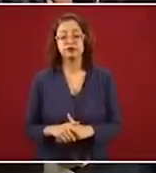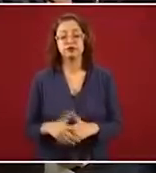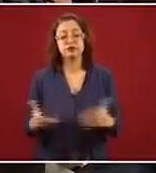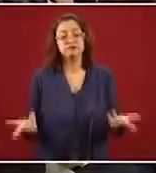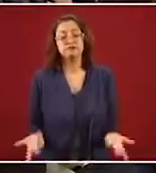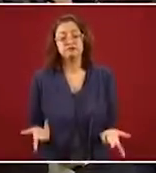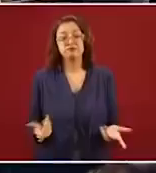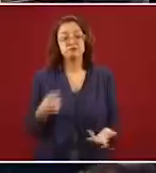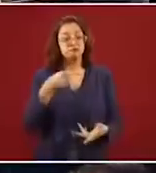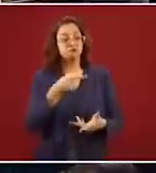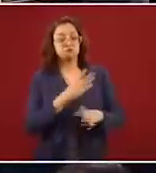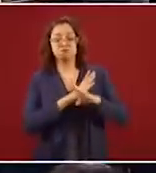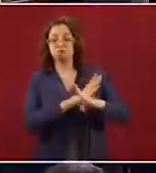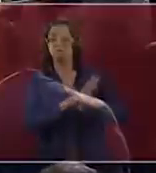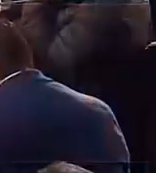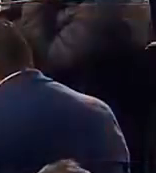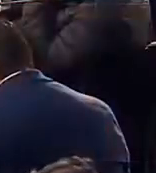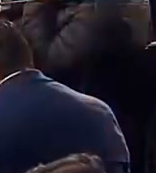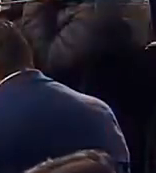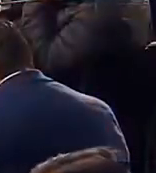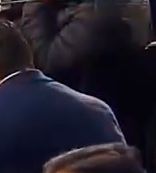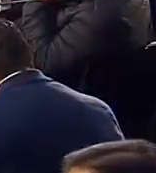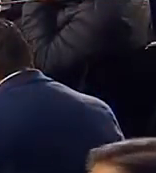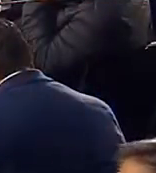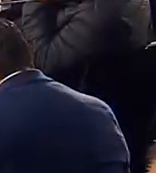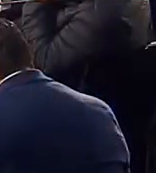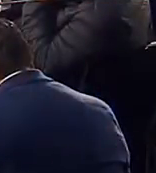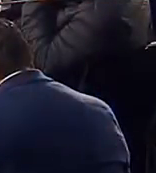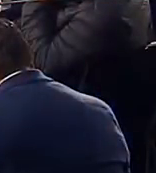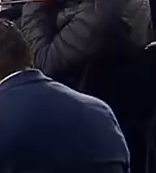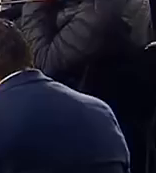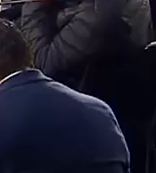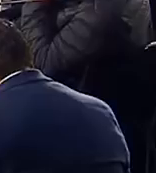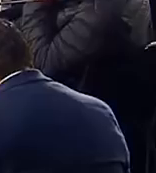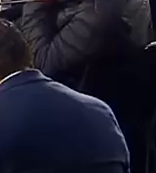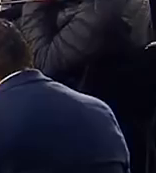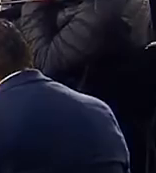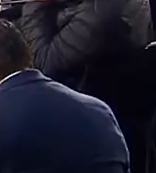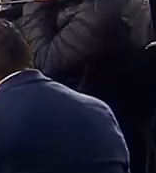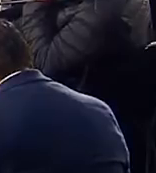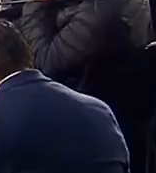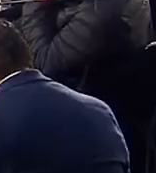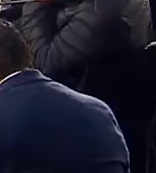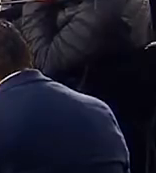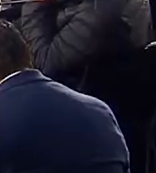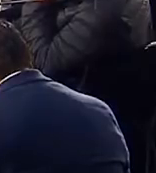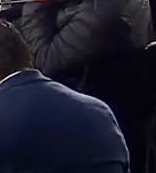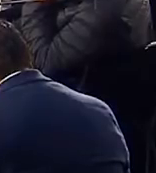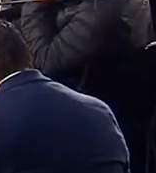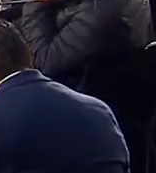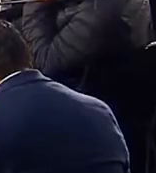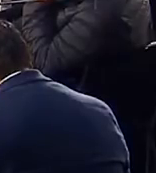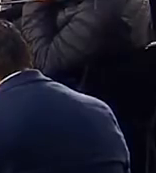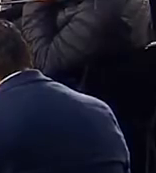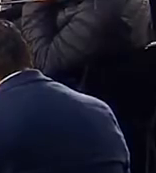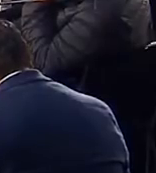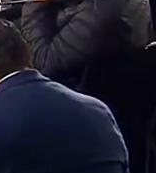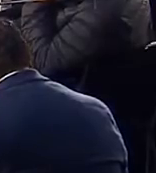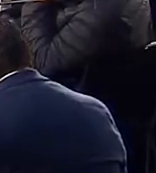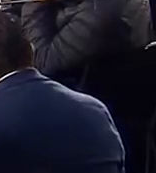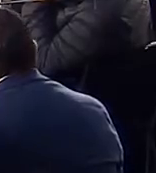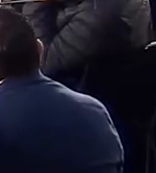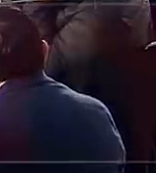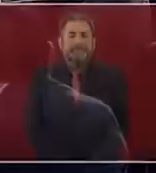y bueno, están impidiendo, porque también ellos son importadores, quiero decirle, se publica en el Barlovento,